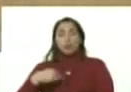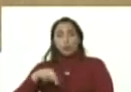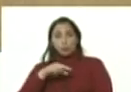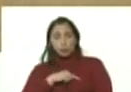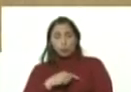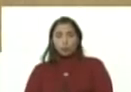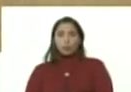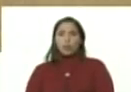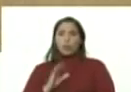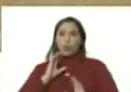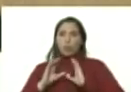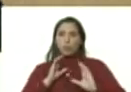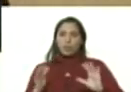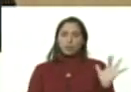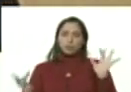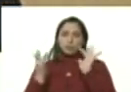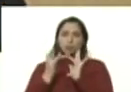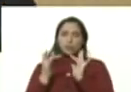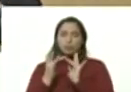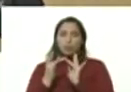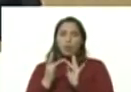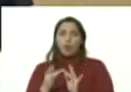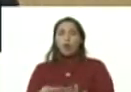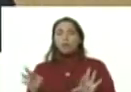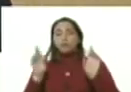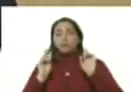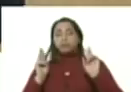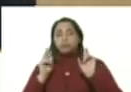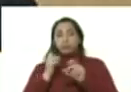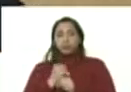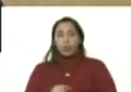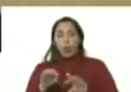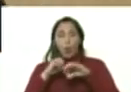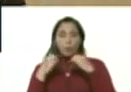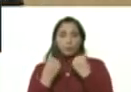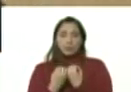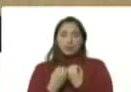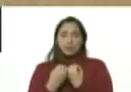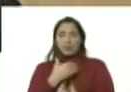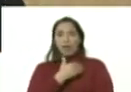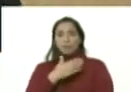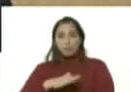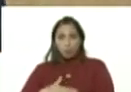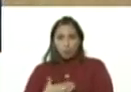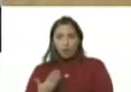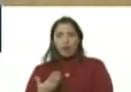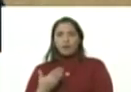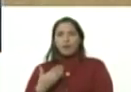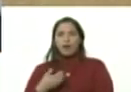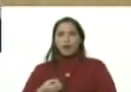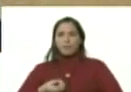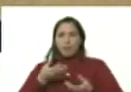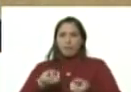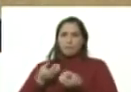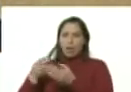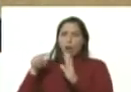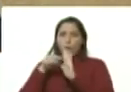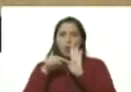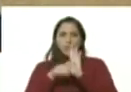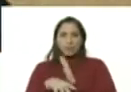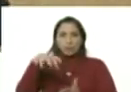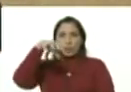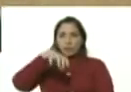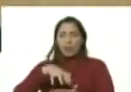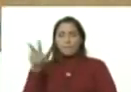estamos en comunicación, aspiramos que esa oficina pueda más bien dar orientaciones, darle luces al Estado